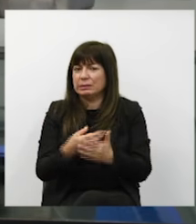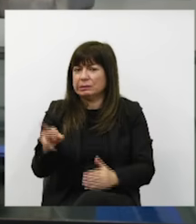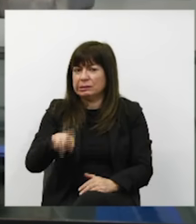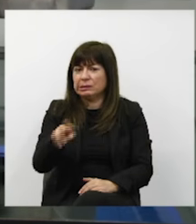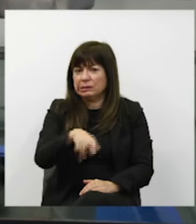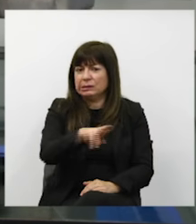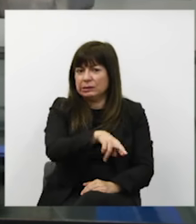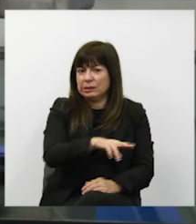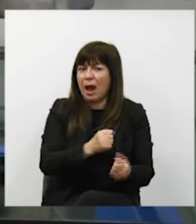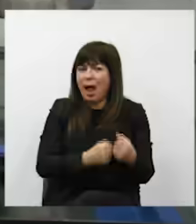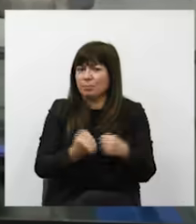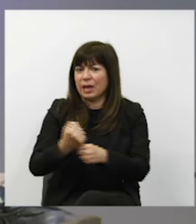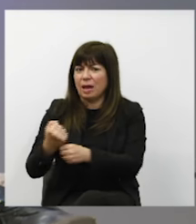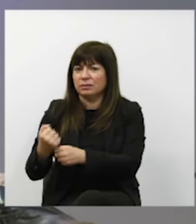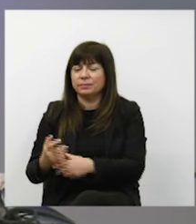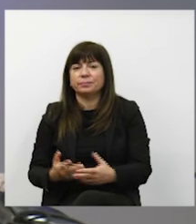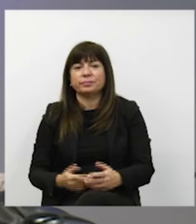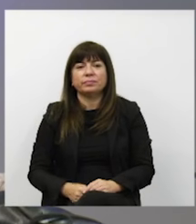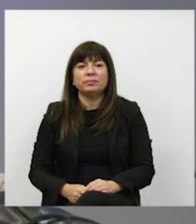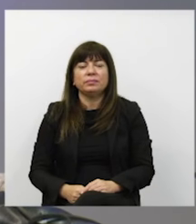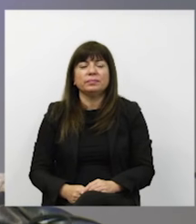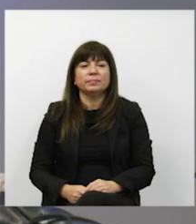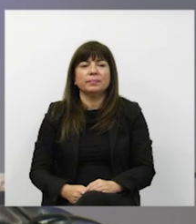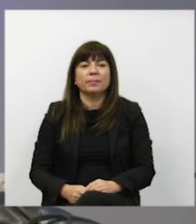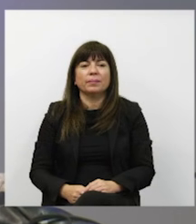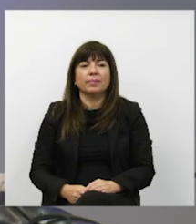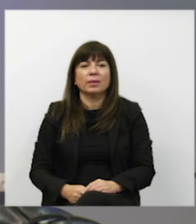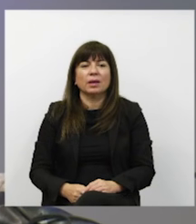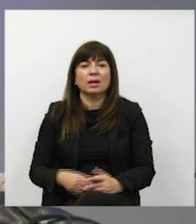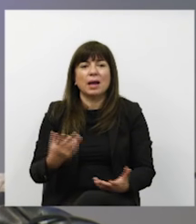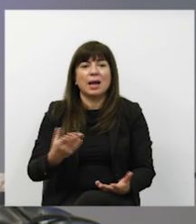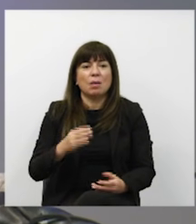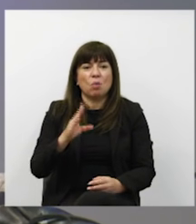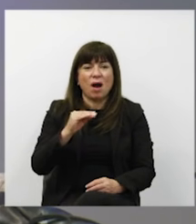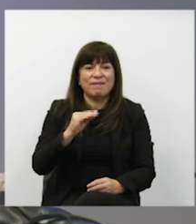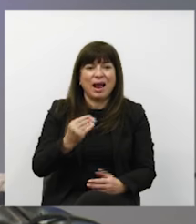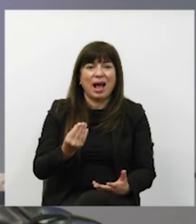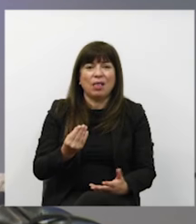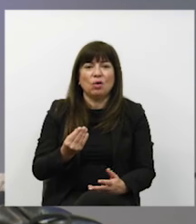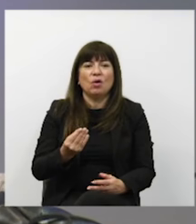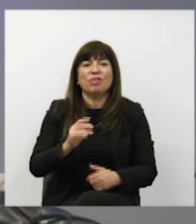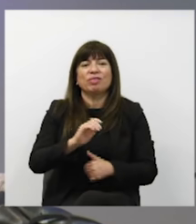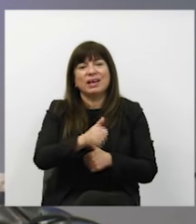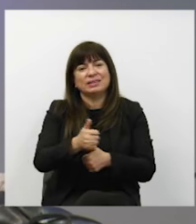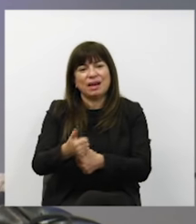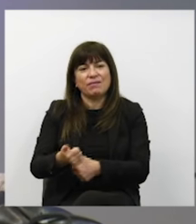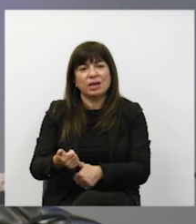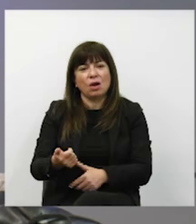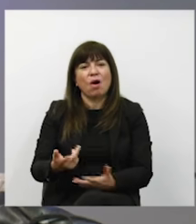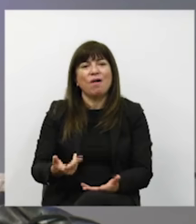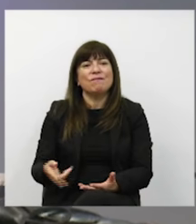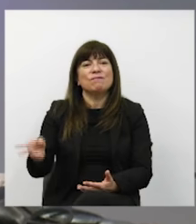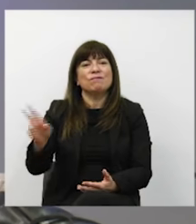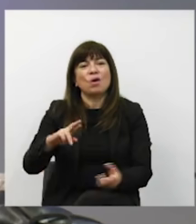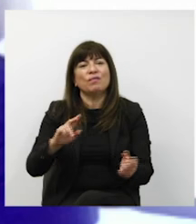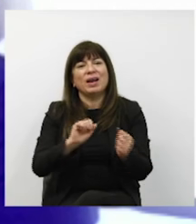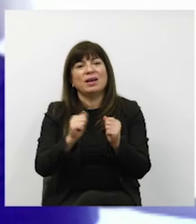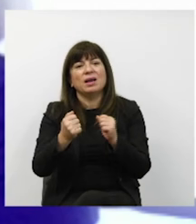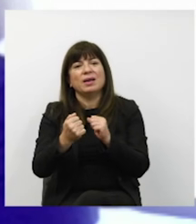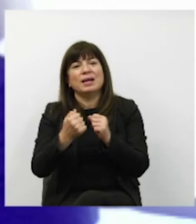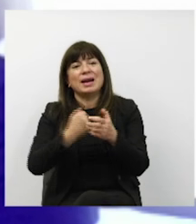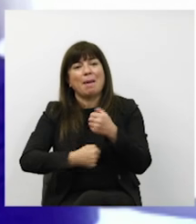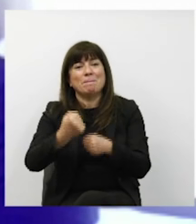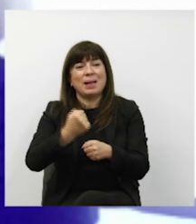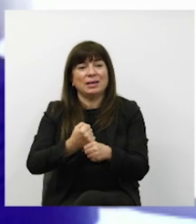Ahora, esa discusión, Sebastián, y quiero pasar la palabra a Matías. Hemos hablado del desafío de la reconversión de nuestro capital humano, por así decirlo, que